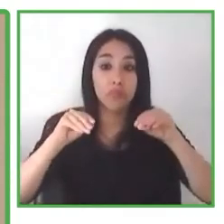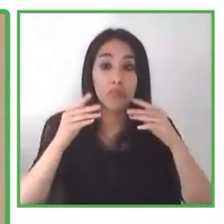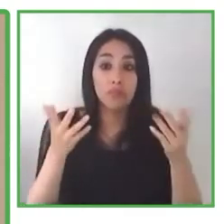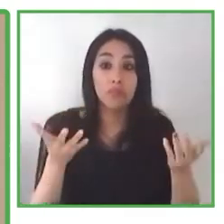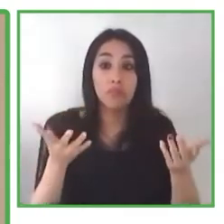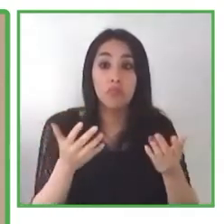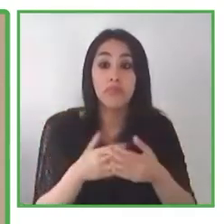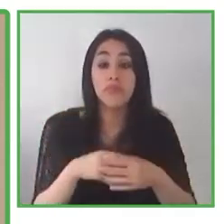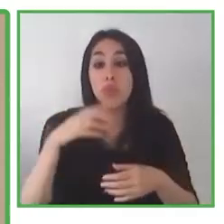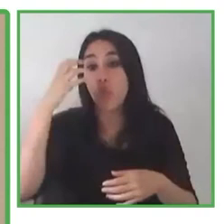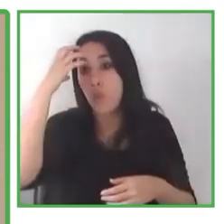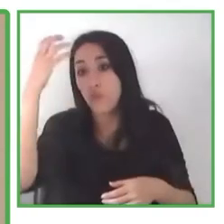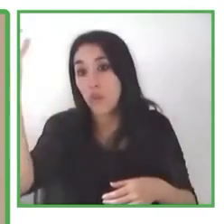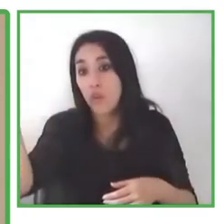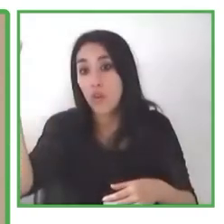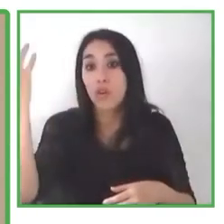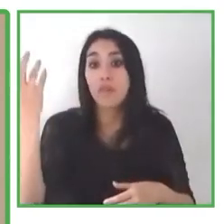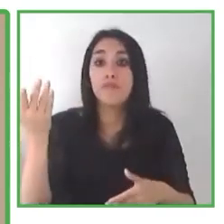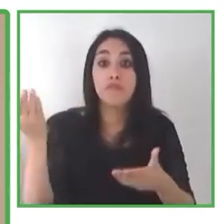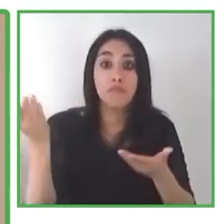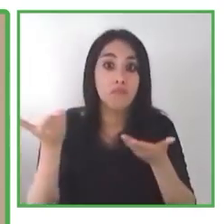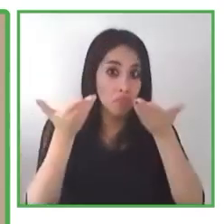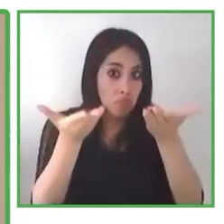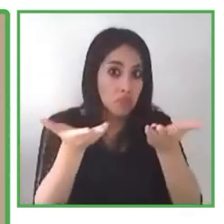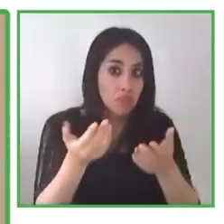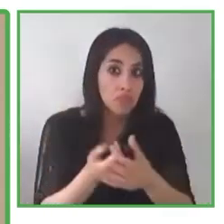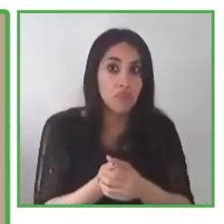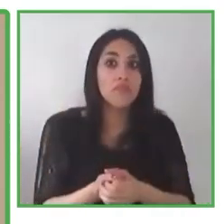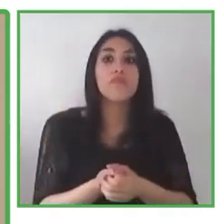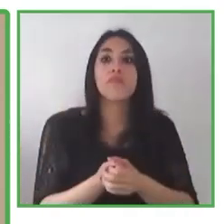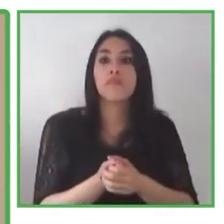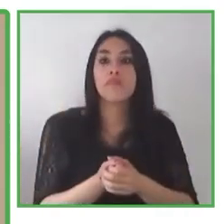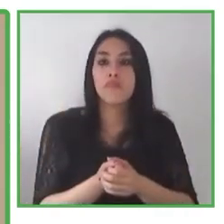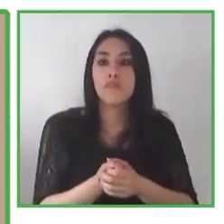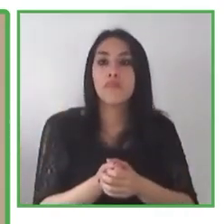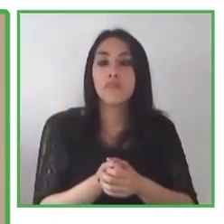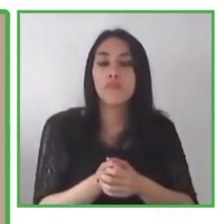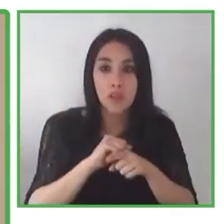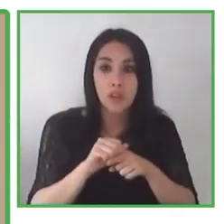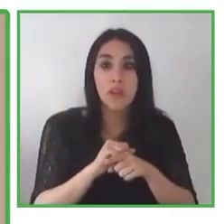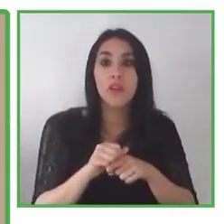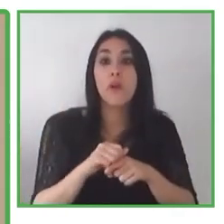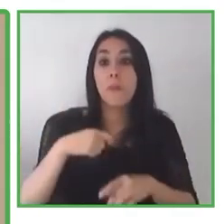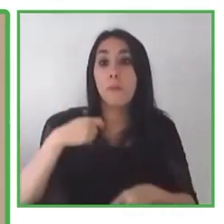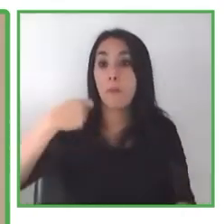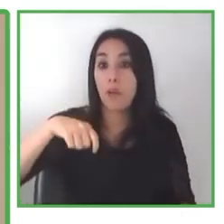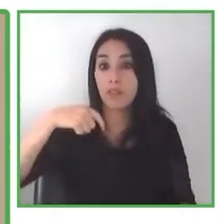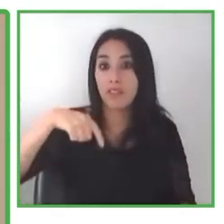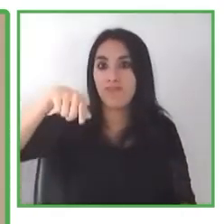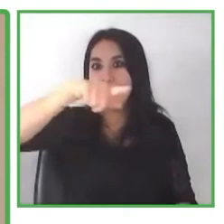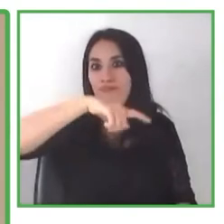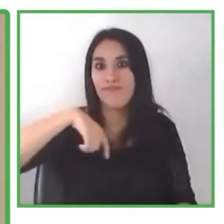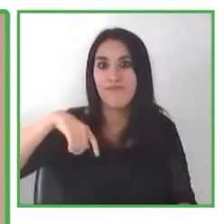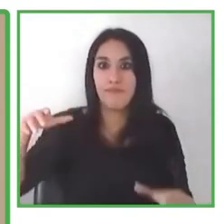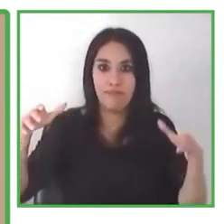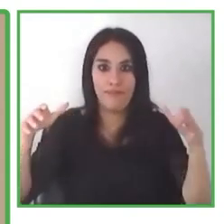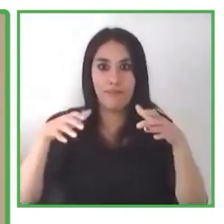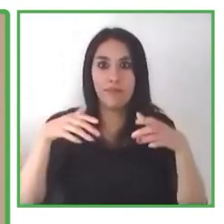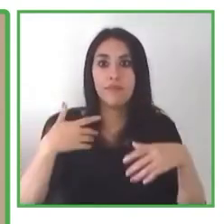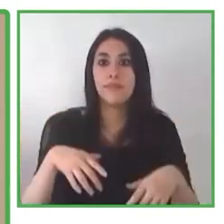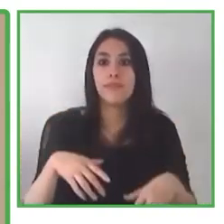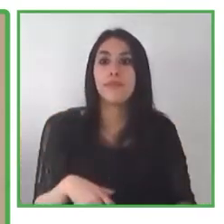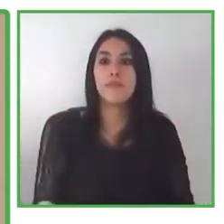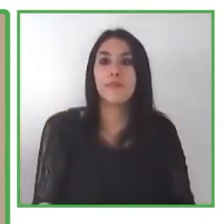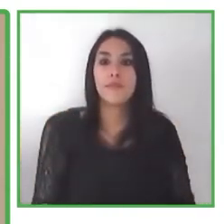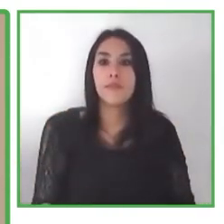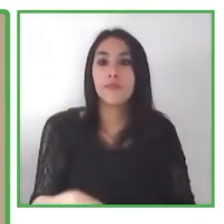entregado módulos de preparación para el gobierno a nivel local y regional y también para representantes de ONGs